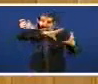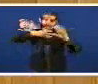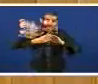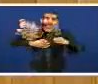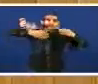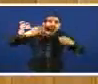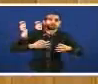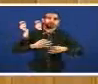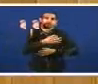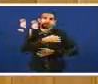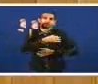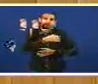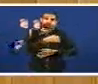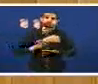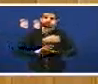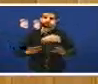Señorías,